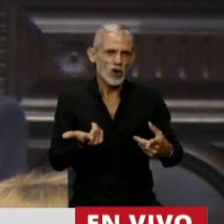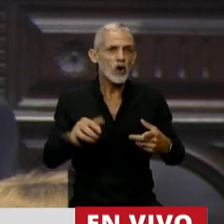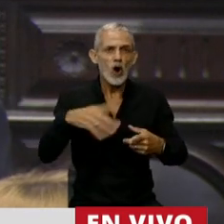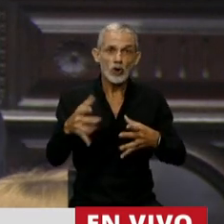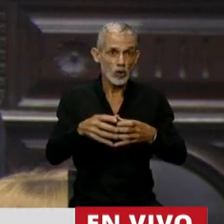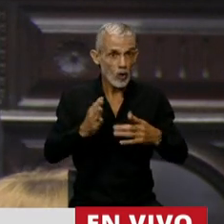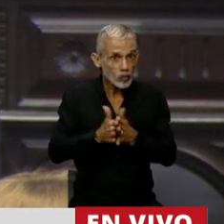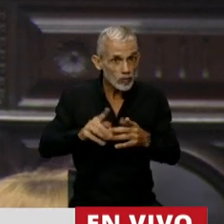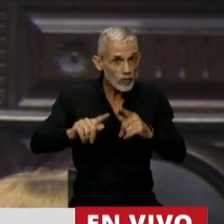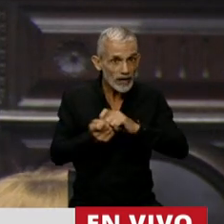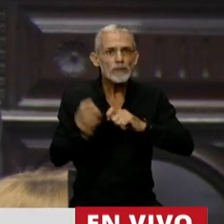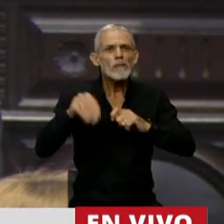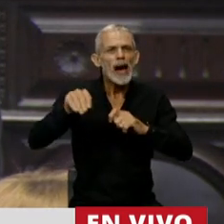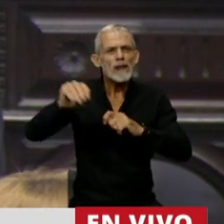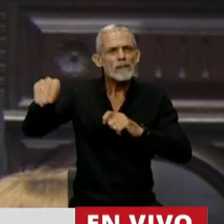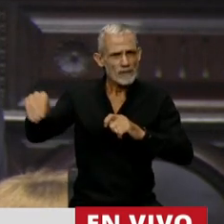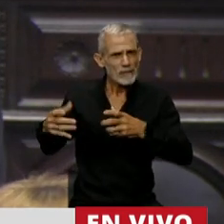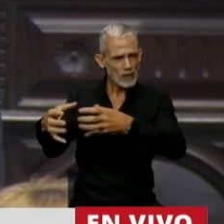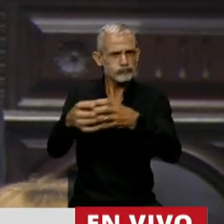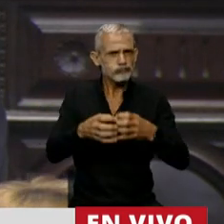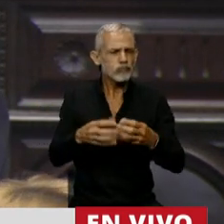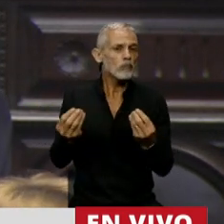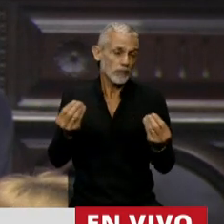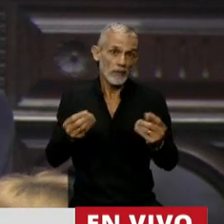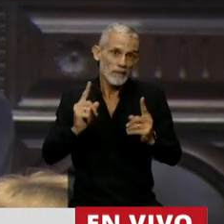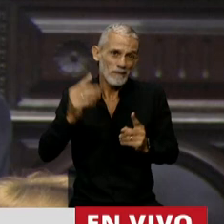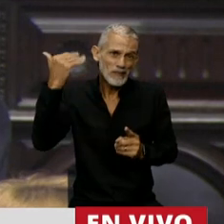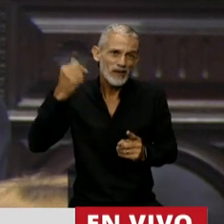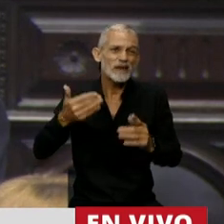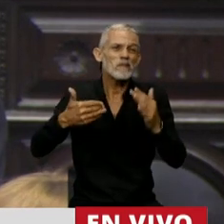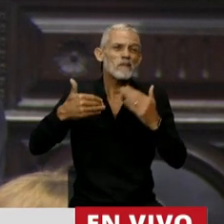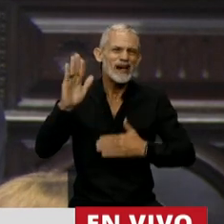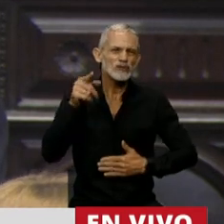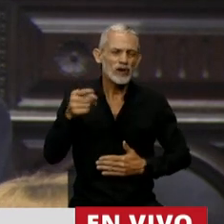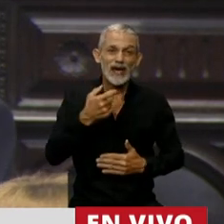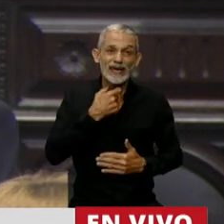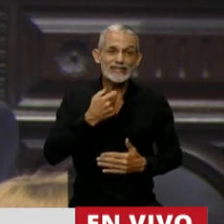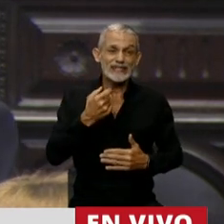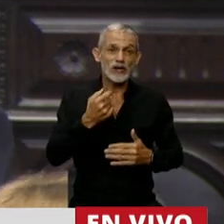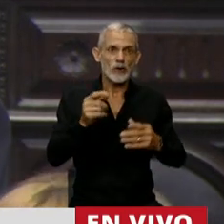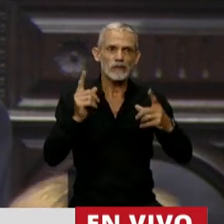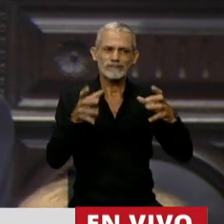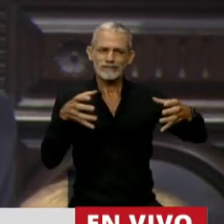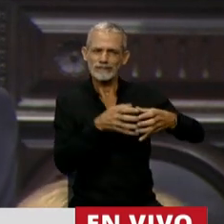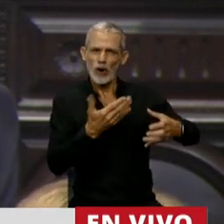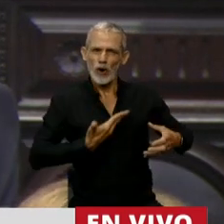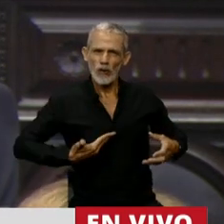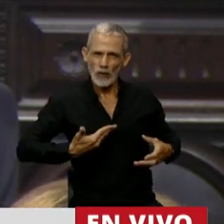otros bloques de esta Cámara. Lo hacen como admitieron desde la mayoría integrantes de su propio